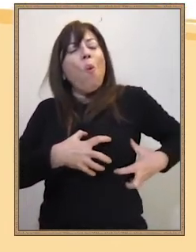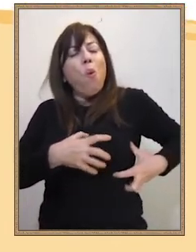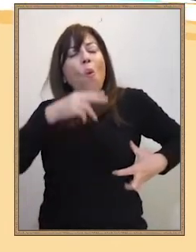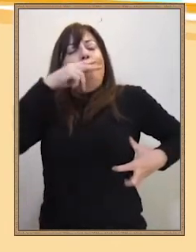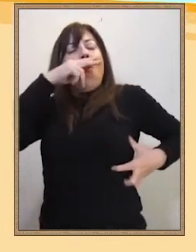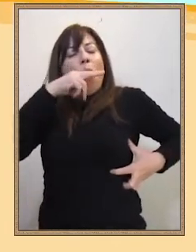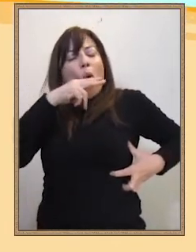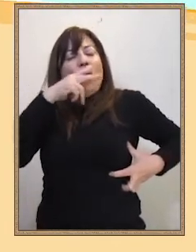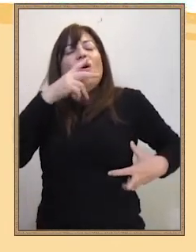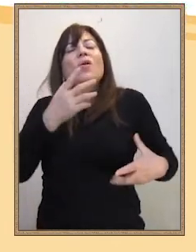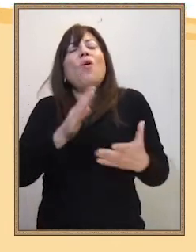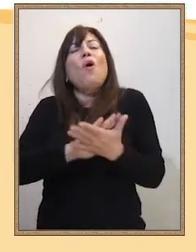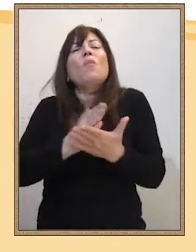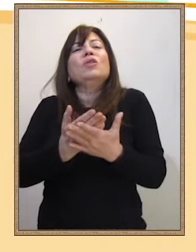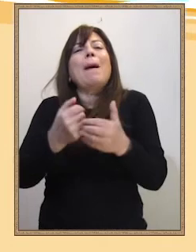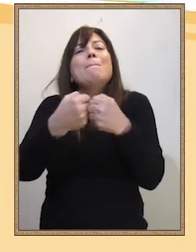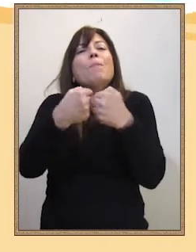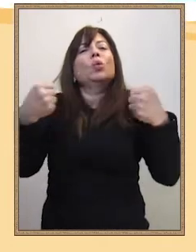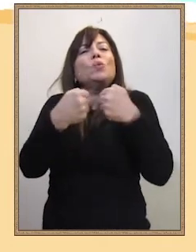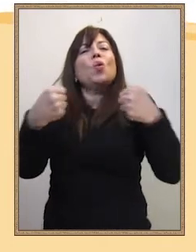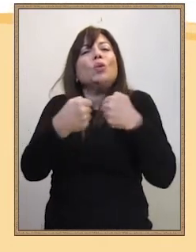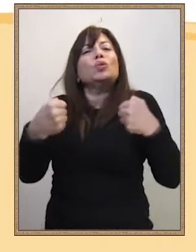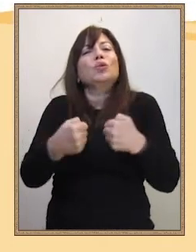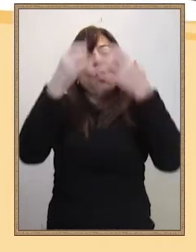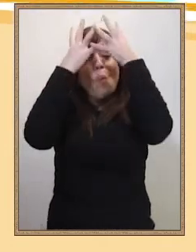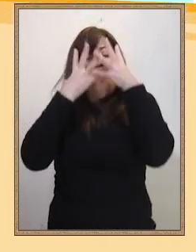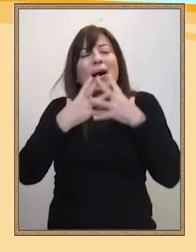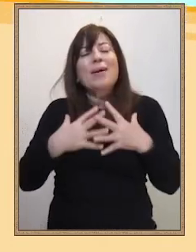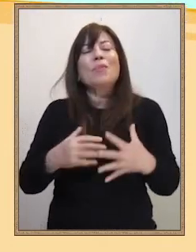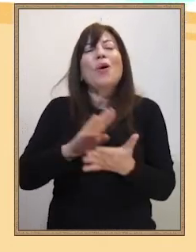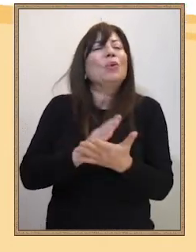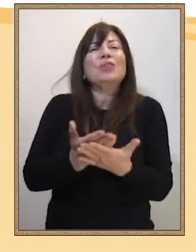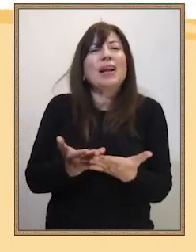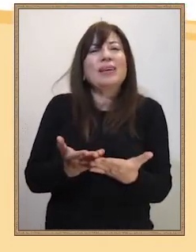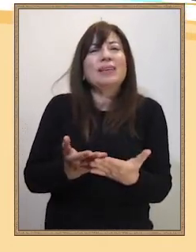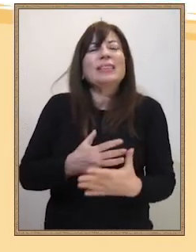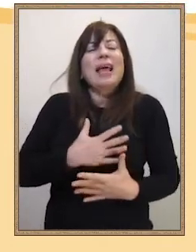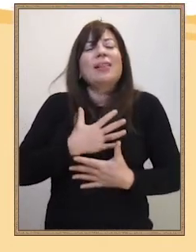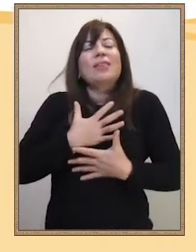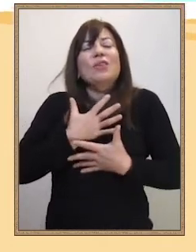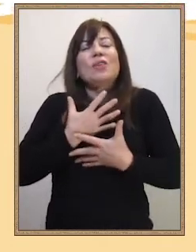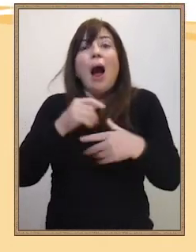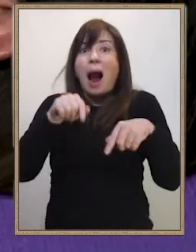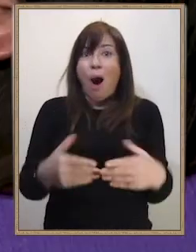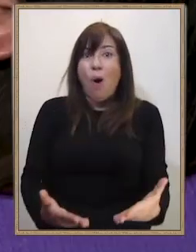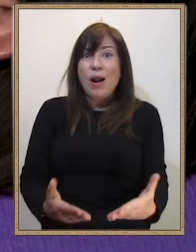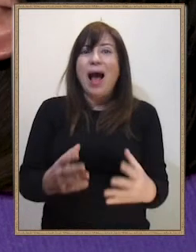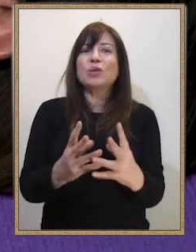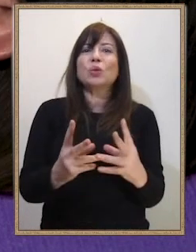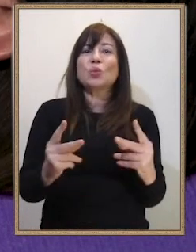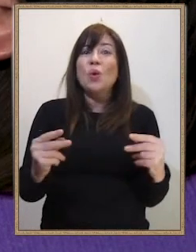pulmones, cómo están mis músculos, mi cuerpo. Y ahora,